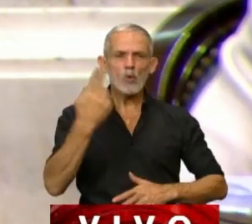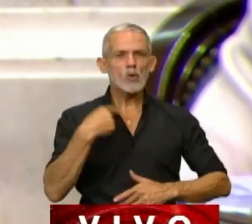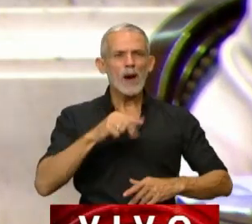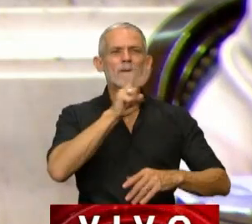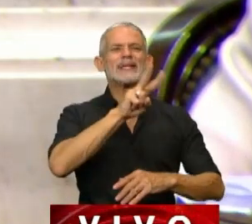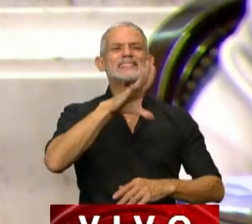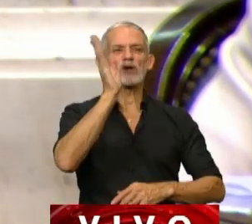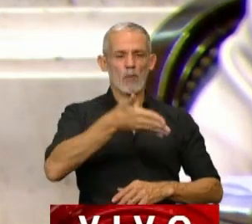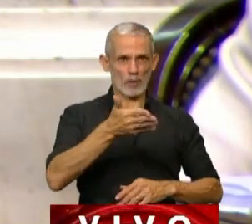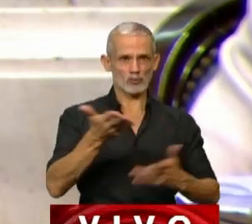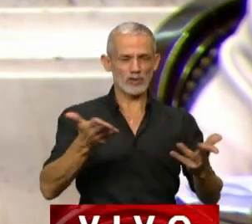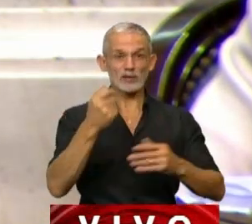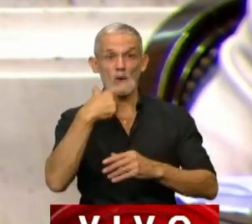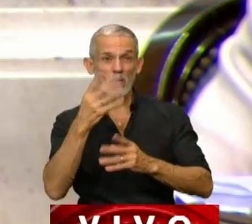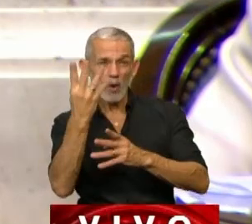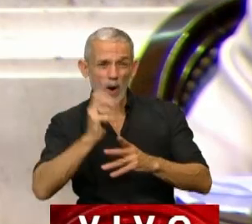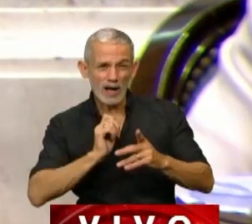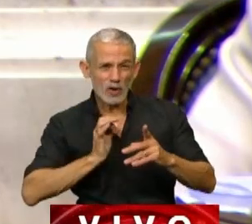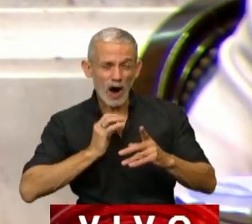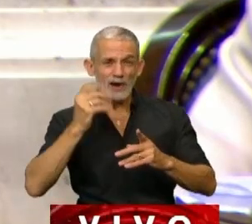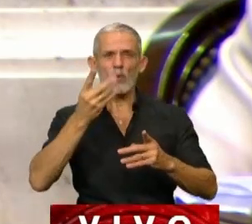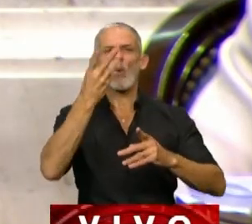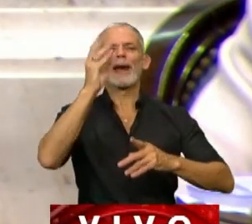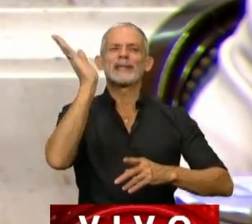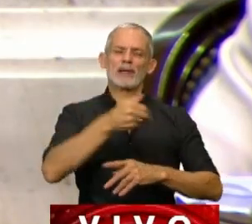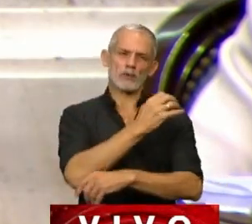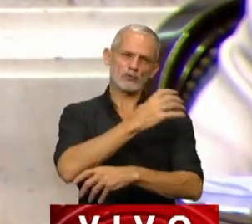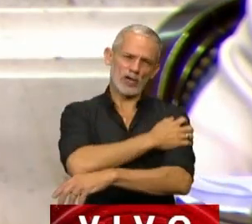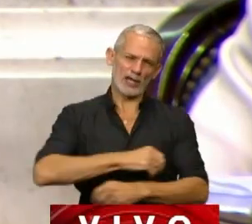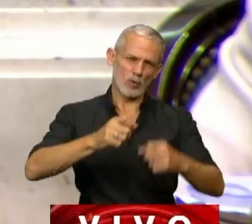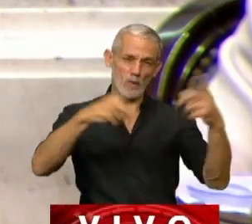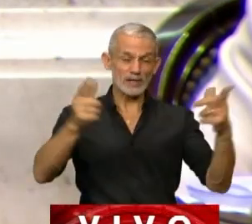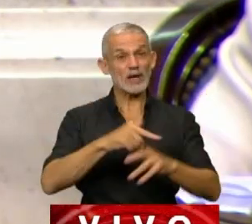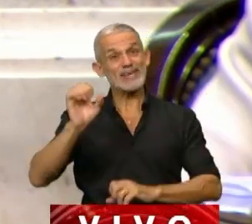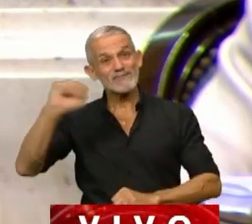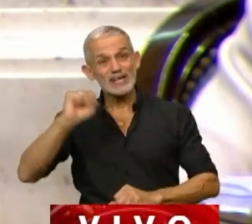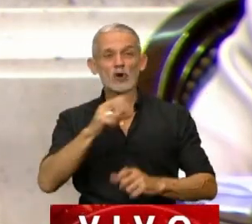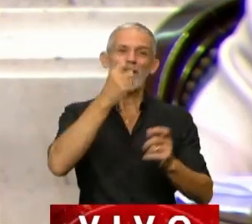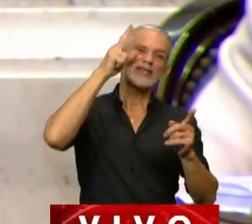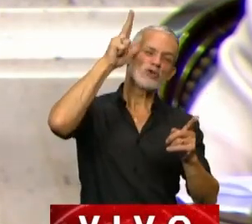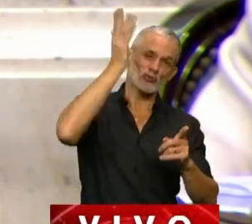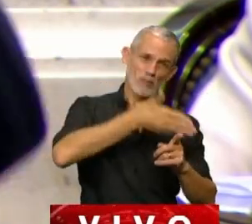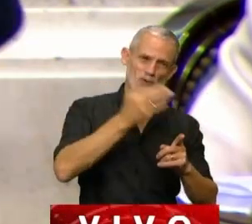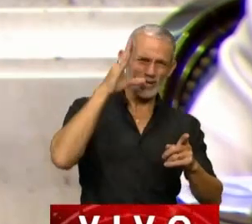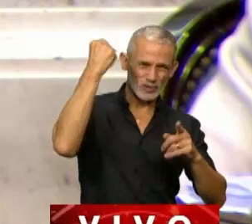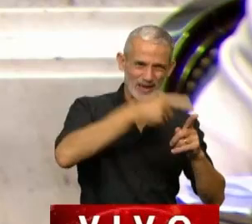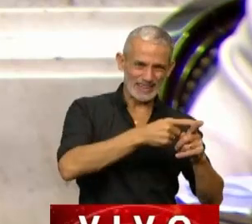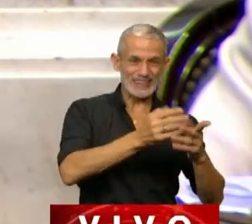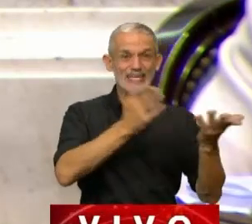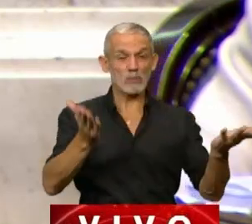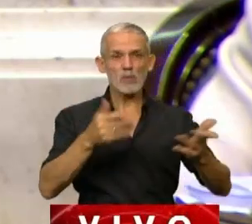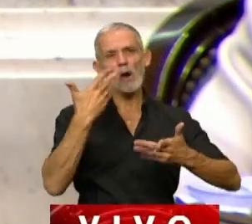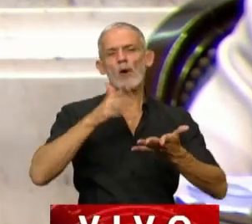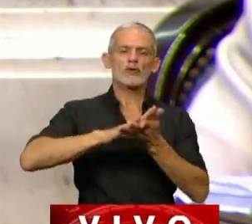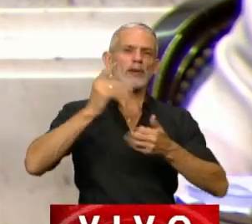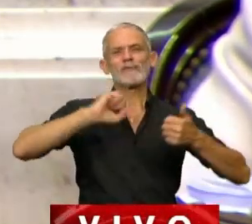del 25%. La dejaron casi en el 40%. La inflación era del 28%. Tanto